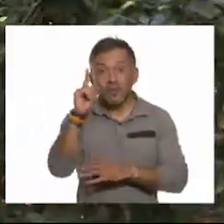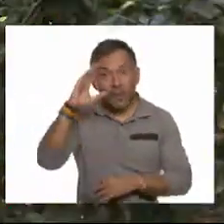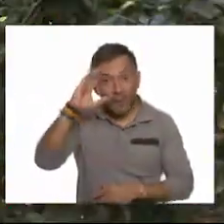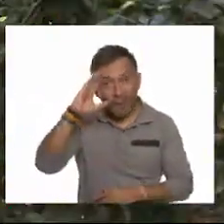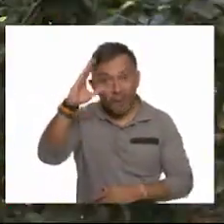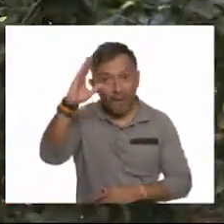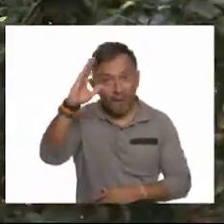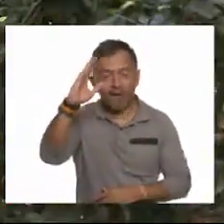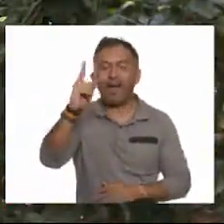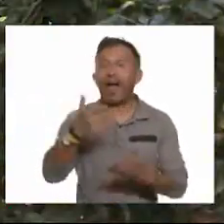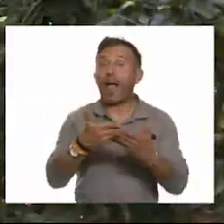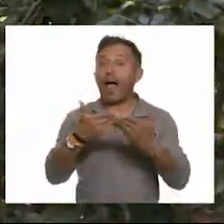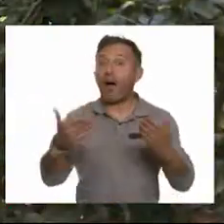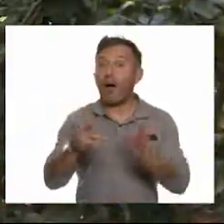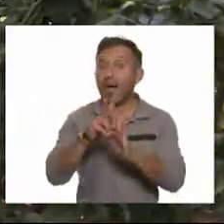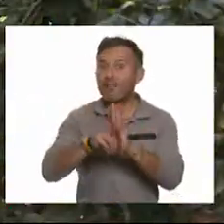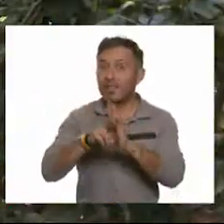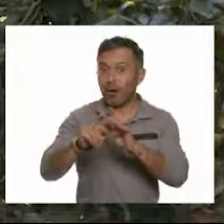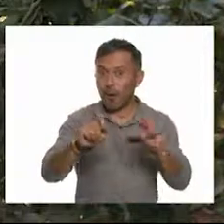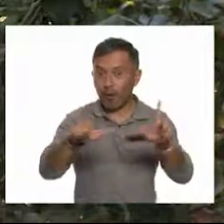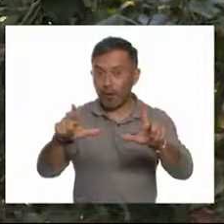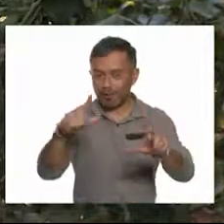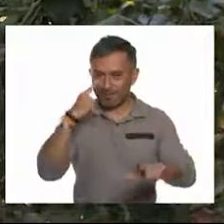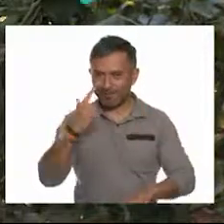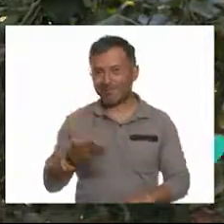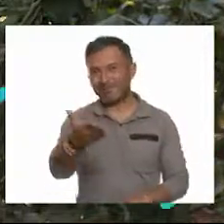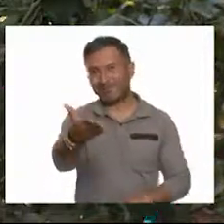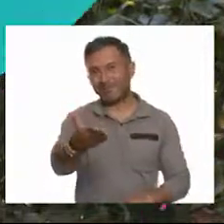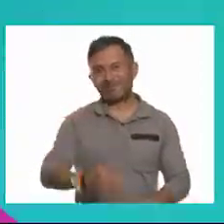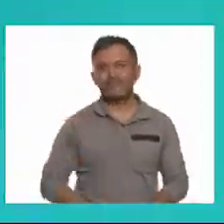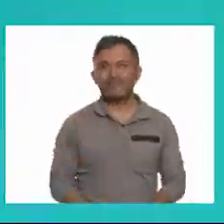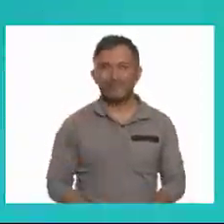¡Hola! Vamos a ver el siguiente video.